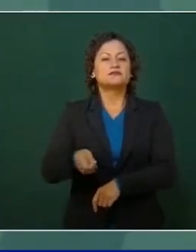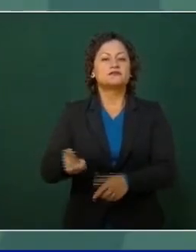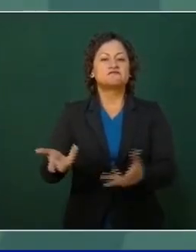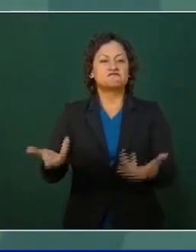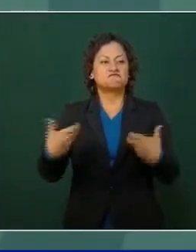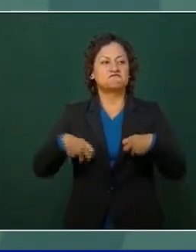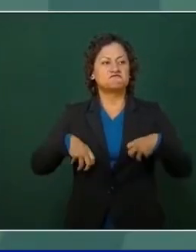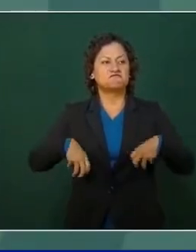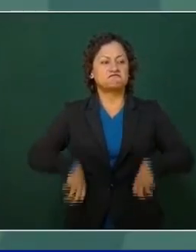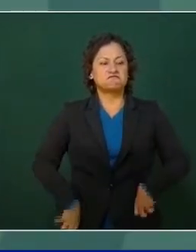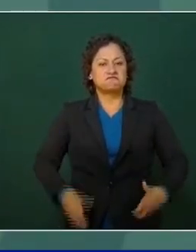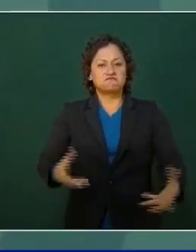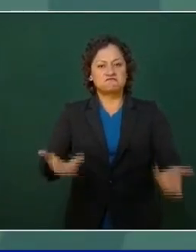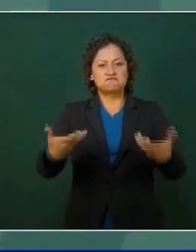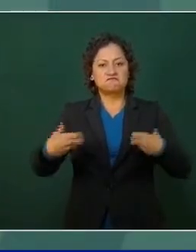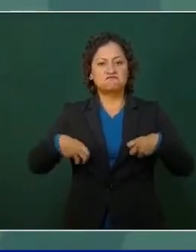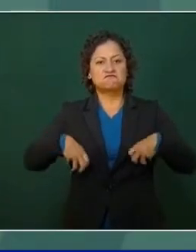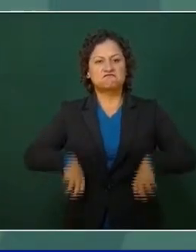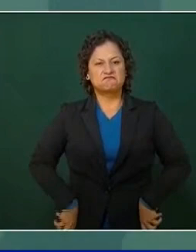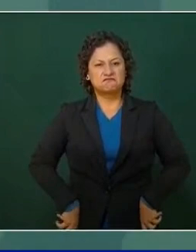aplicaban una política